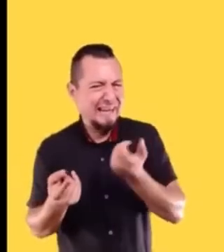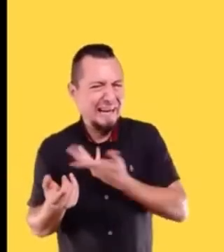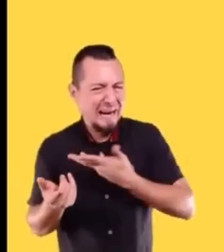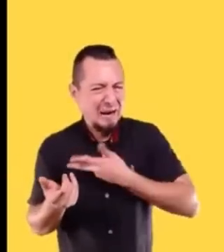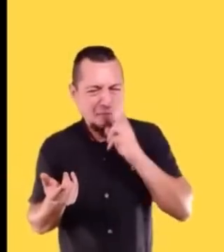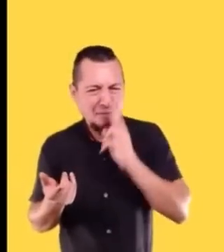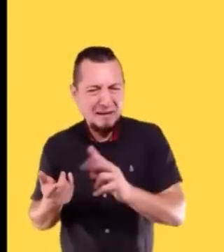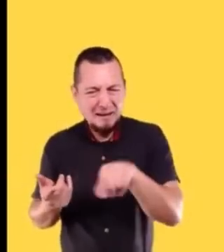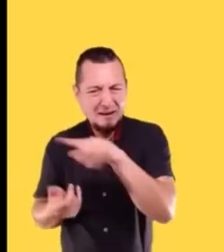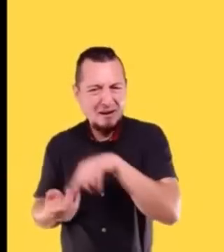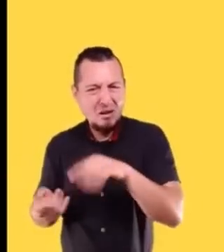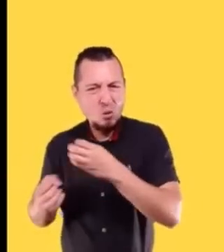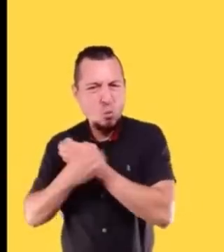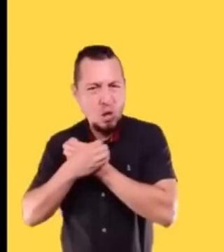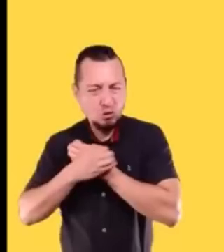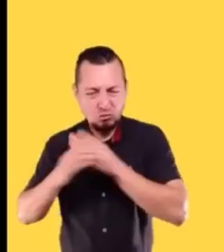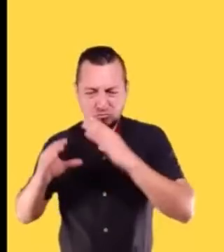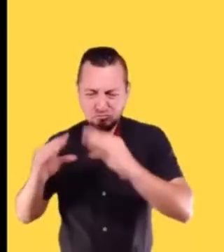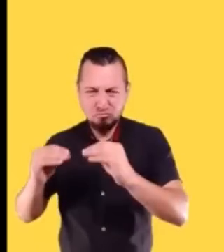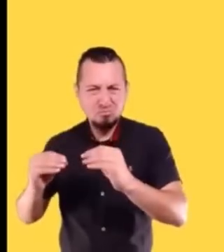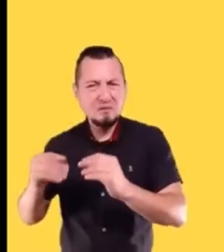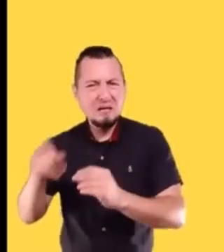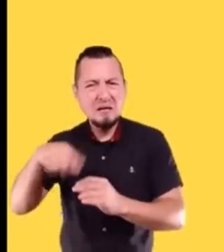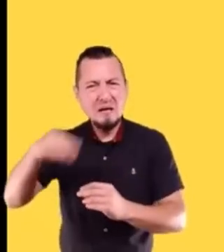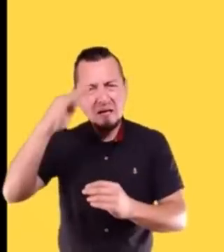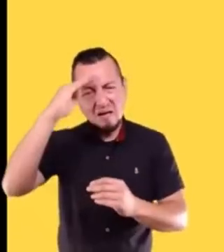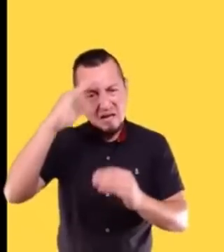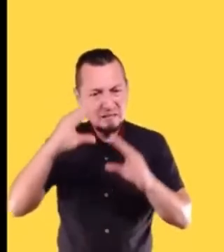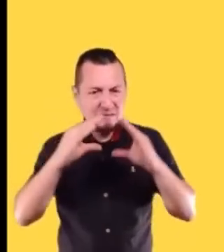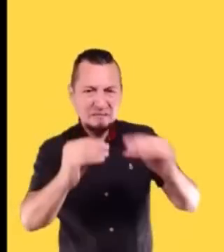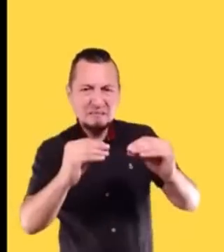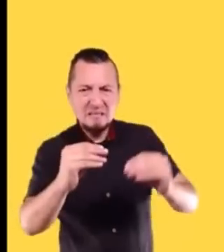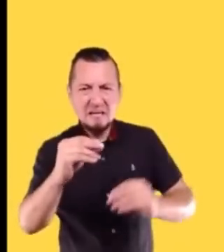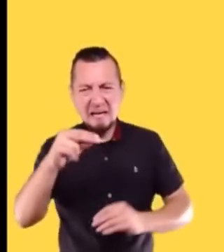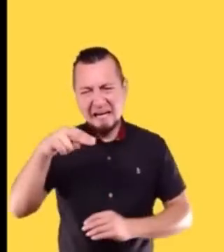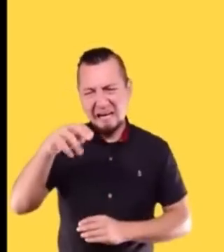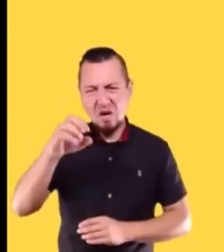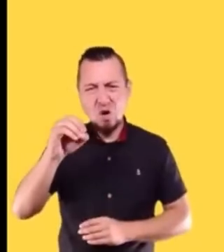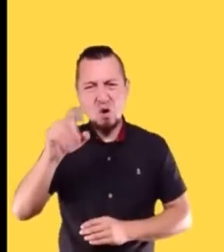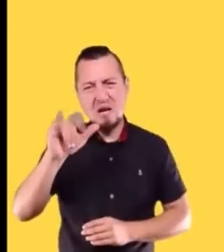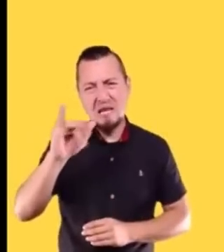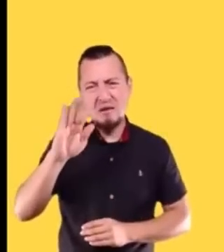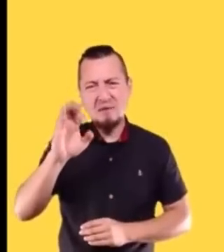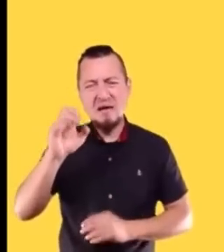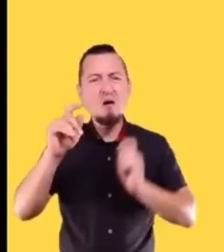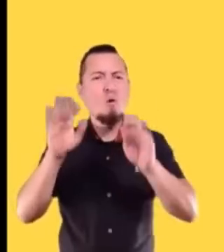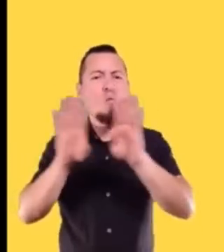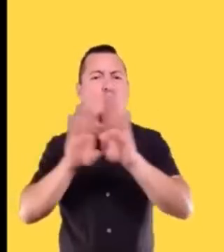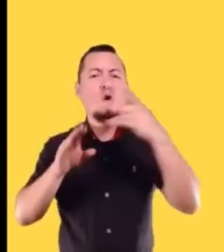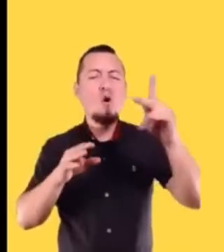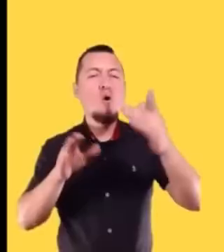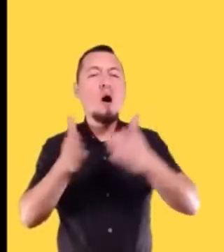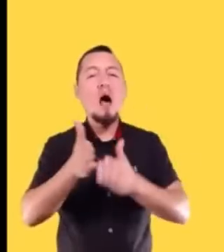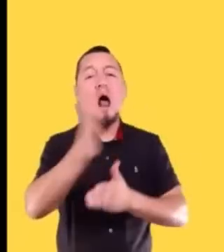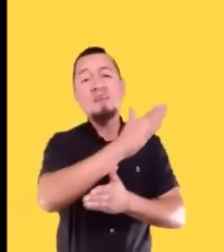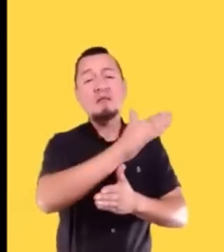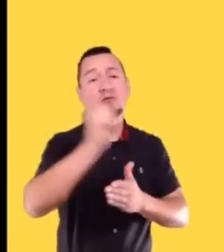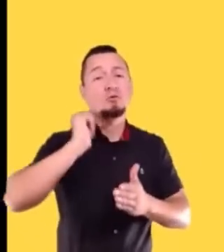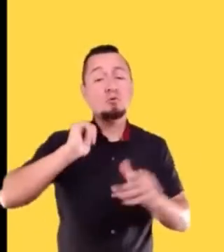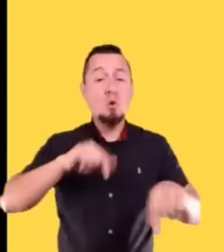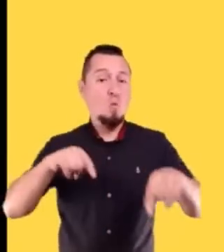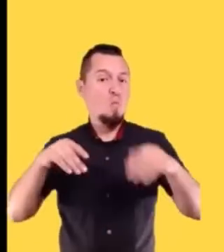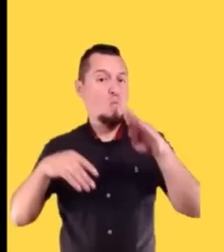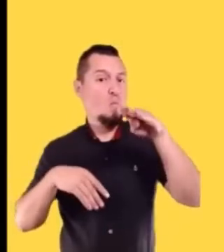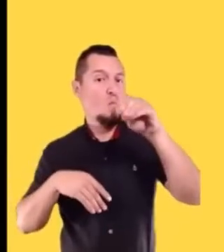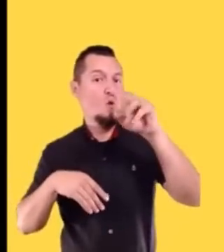los maestros, es decir, más de 100,000 que conforman el sistema educativo, 80,000 en escuelas públicas, 20,000 en privadas aproximadamente, se encuentran